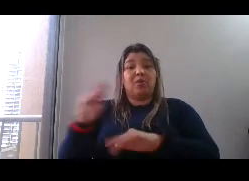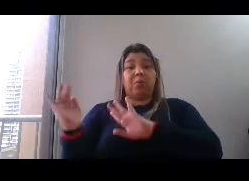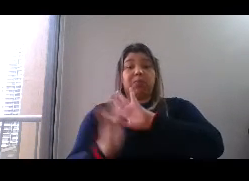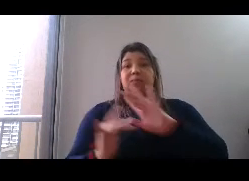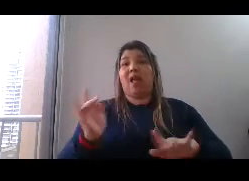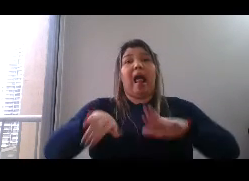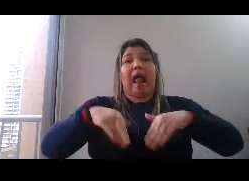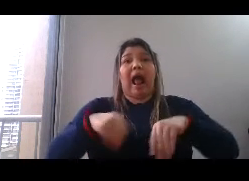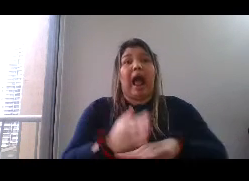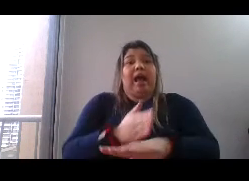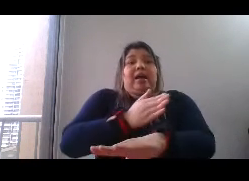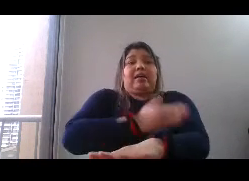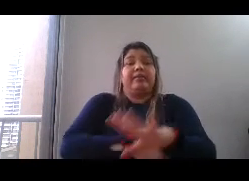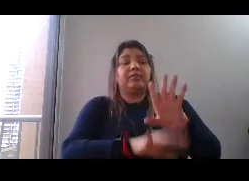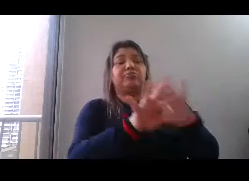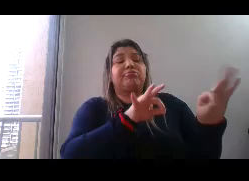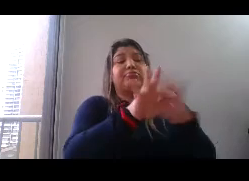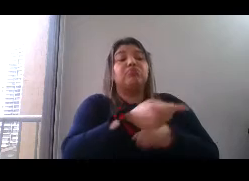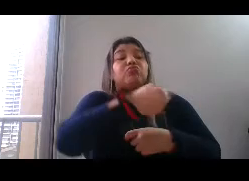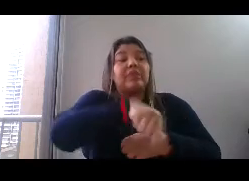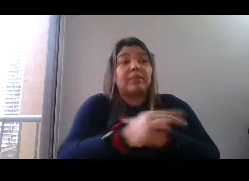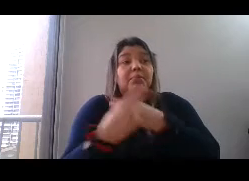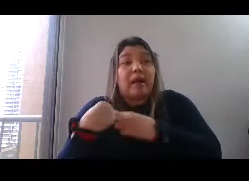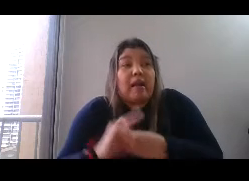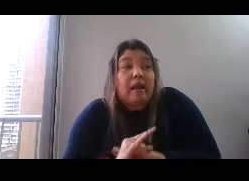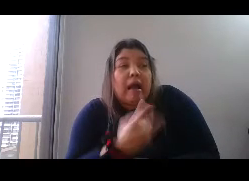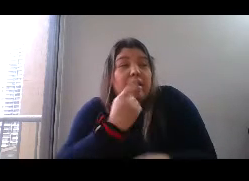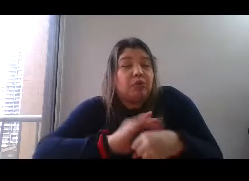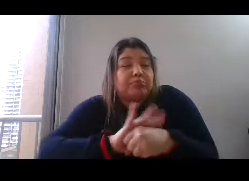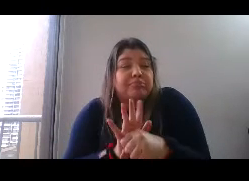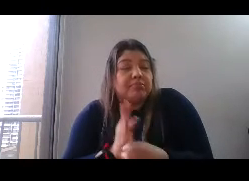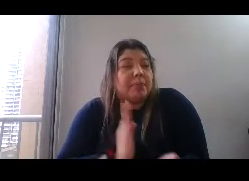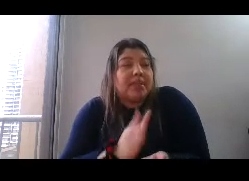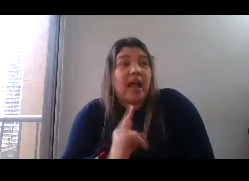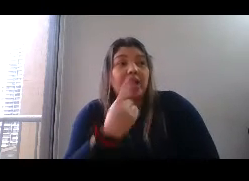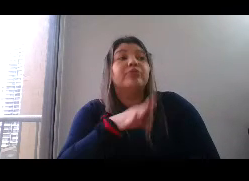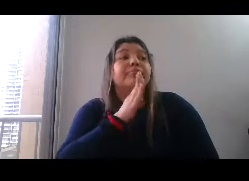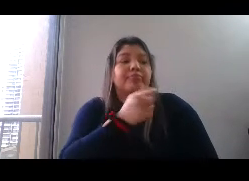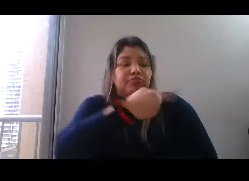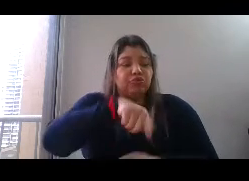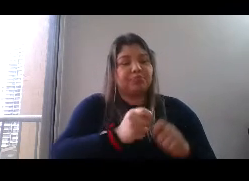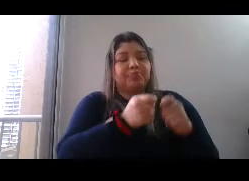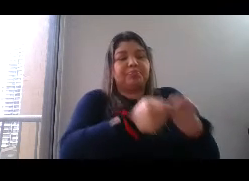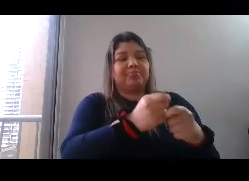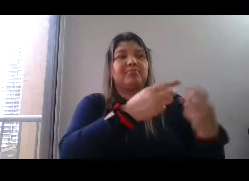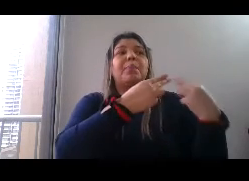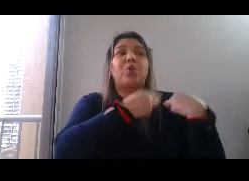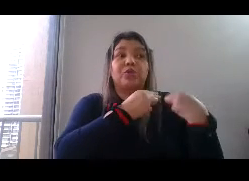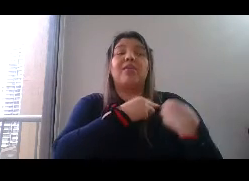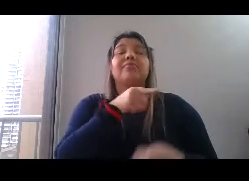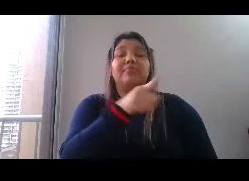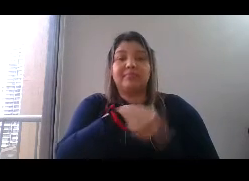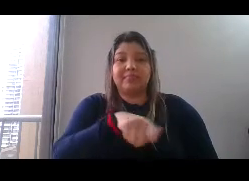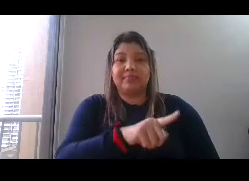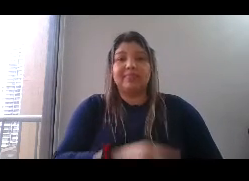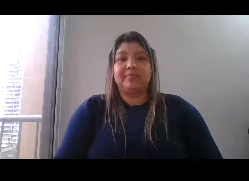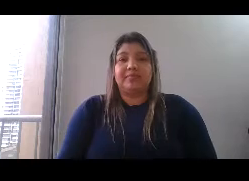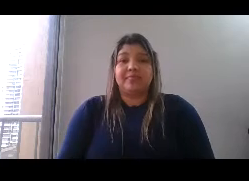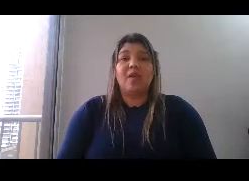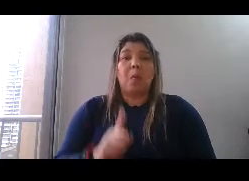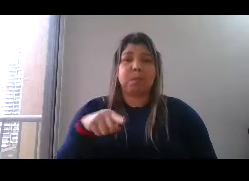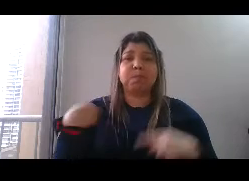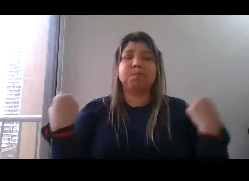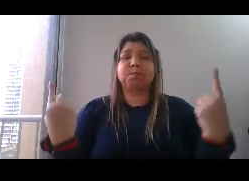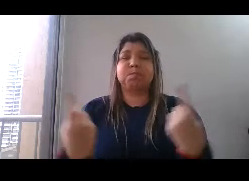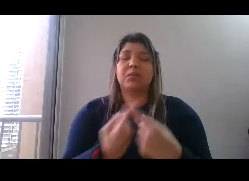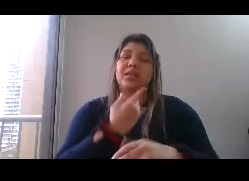aguda para iniciar el proceso de atención. Las instituciones de salud, las IPS,